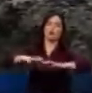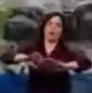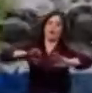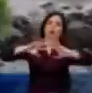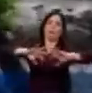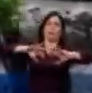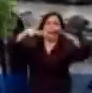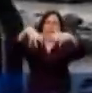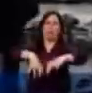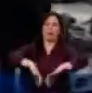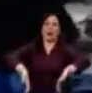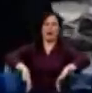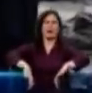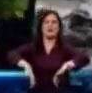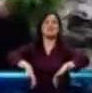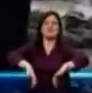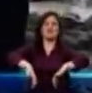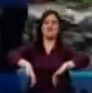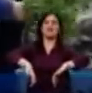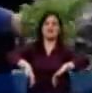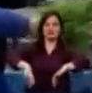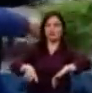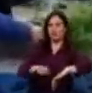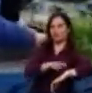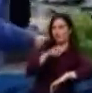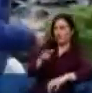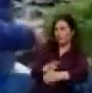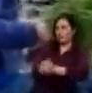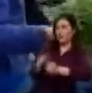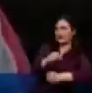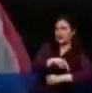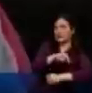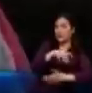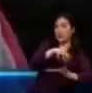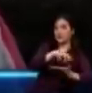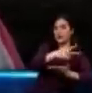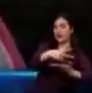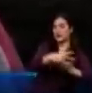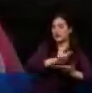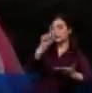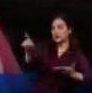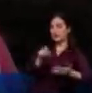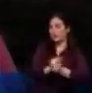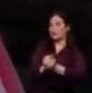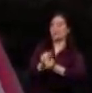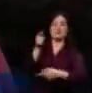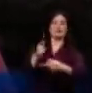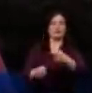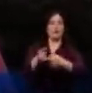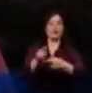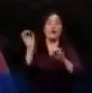a la fuerza de la naturaleza, dejando incomunicado a Carchi y Sucumbíos. Igual a Putumayo, personas